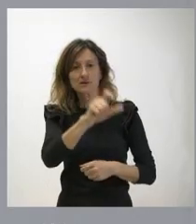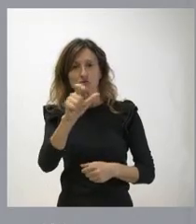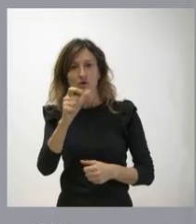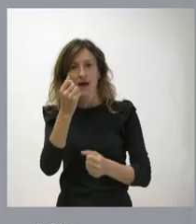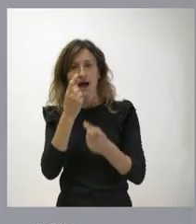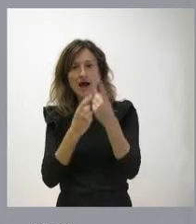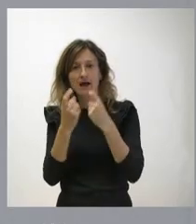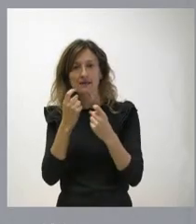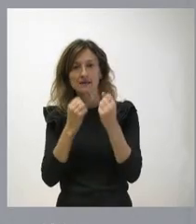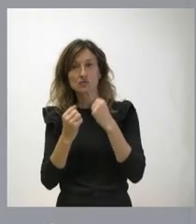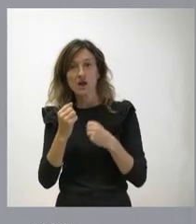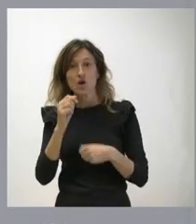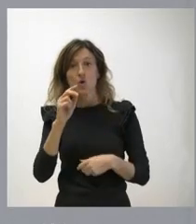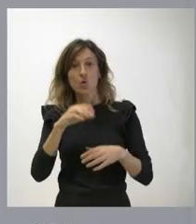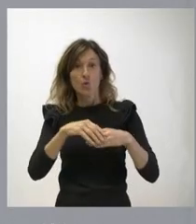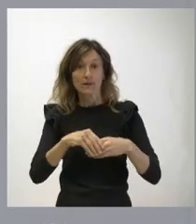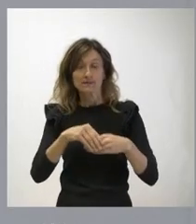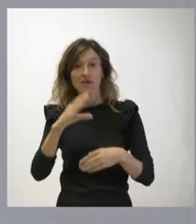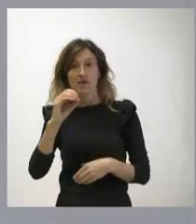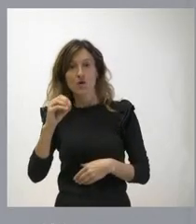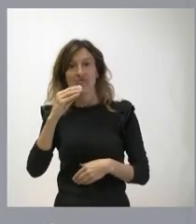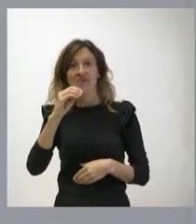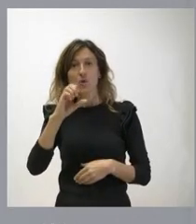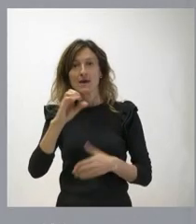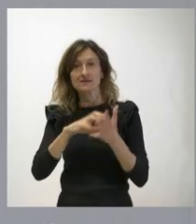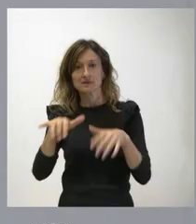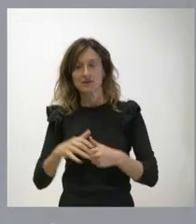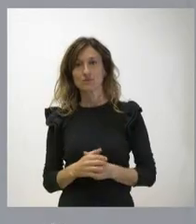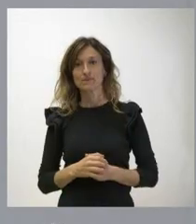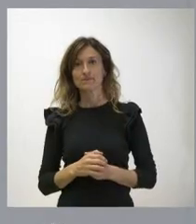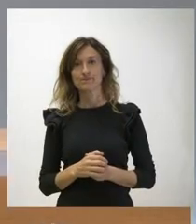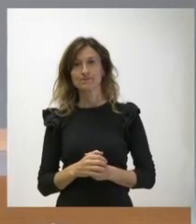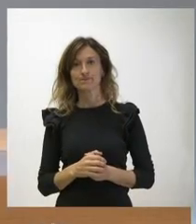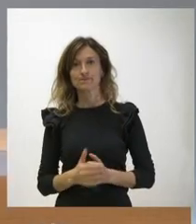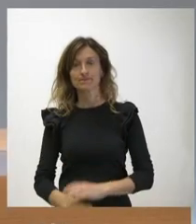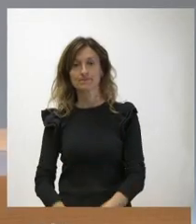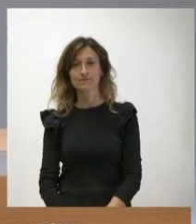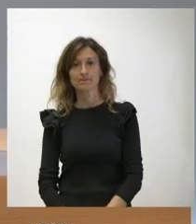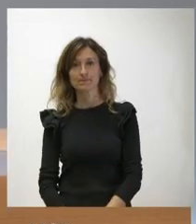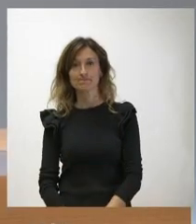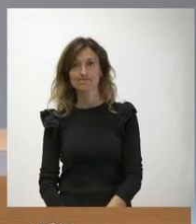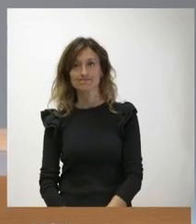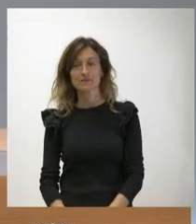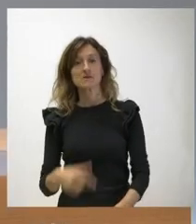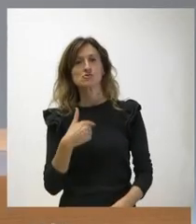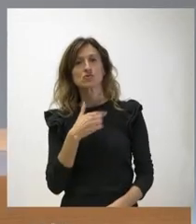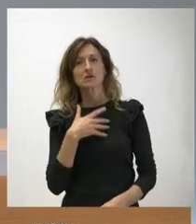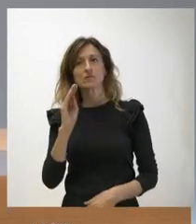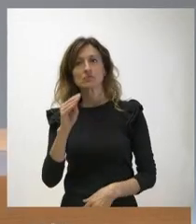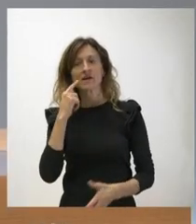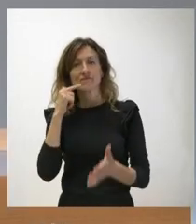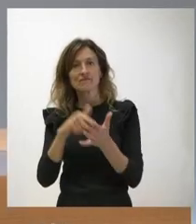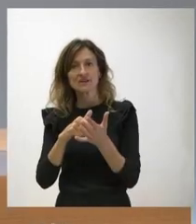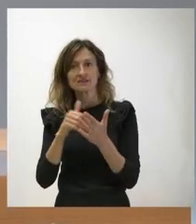de ugt de comisiones obreras y de co Castilla y león Sí yo quería preguntarles si tienen ya fecha para la